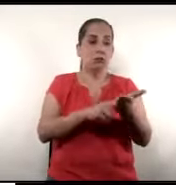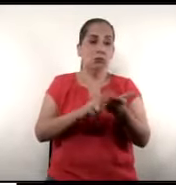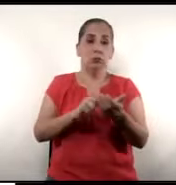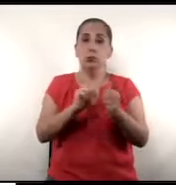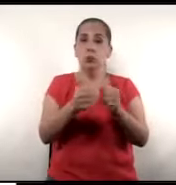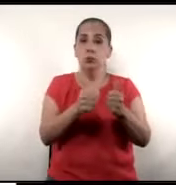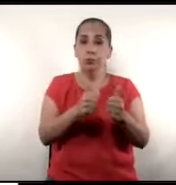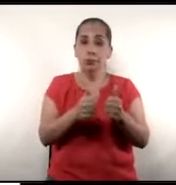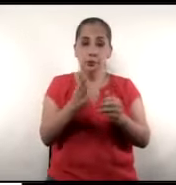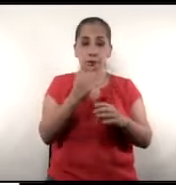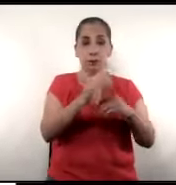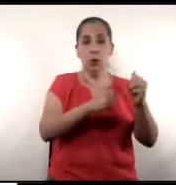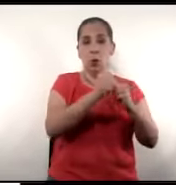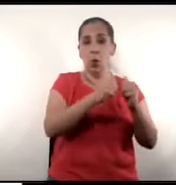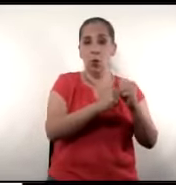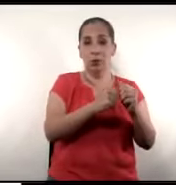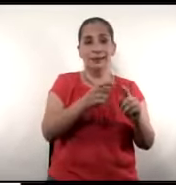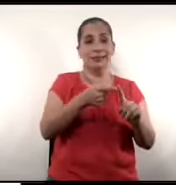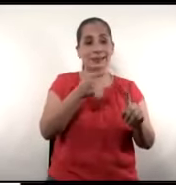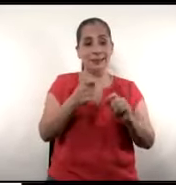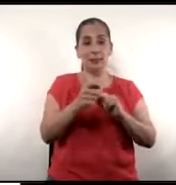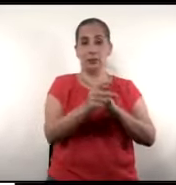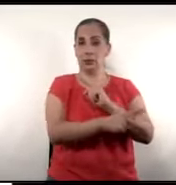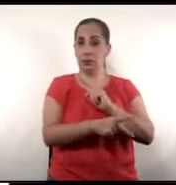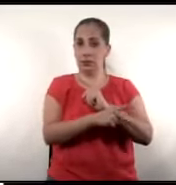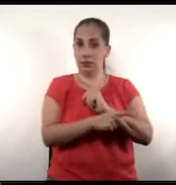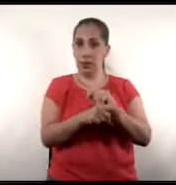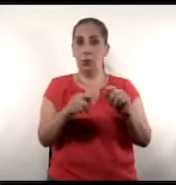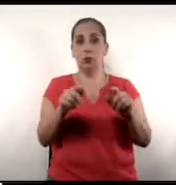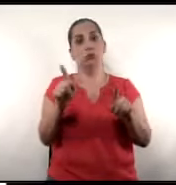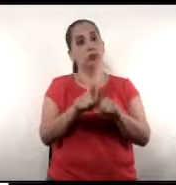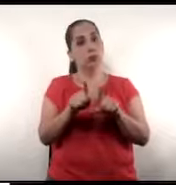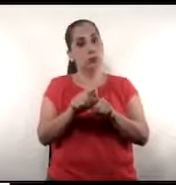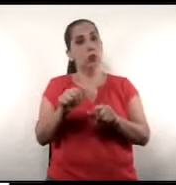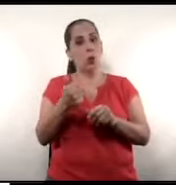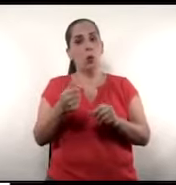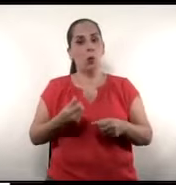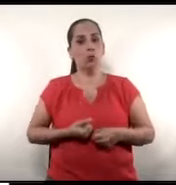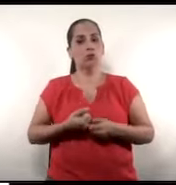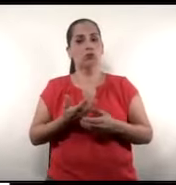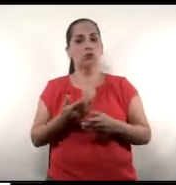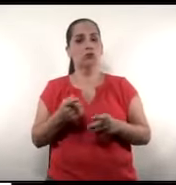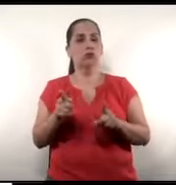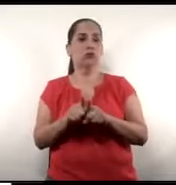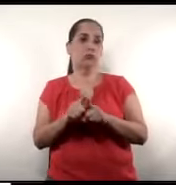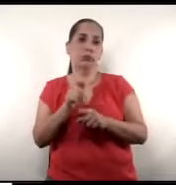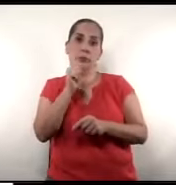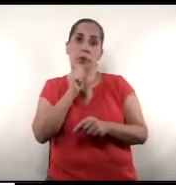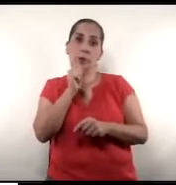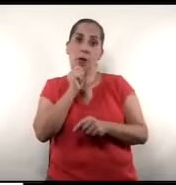tanto la concesión de obra promovida desde el Estado como la concesión de obra por iniciativa privada.